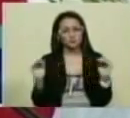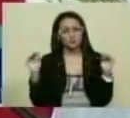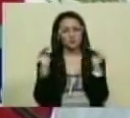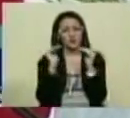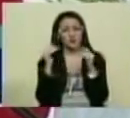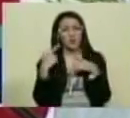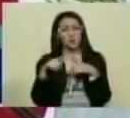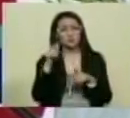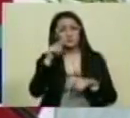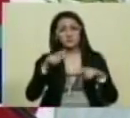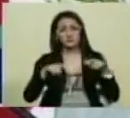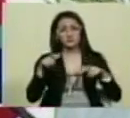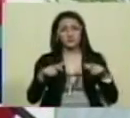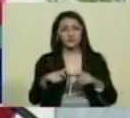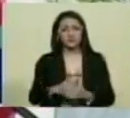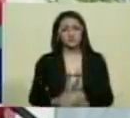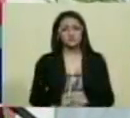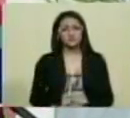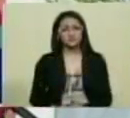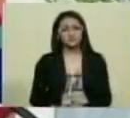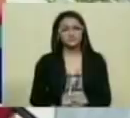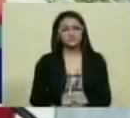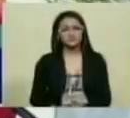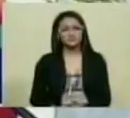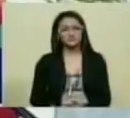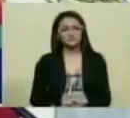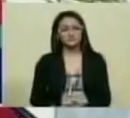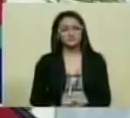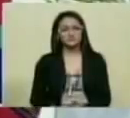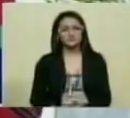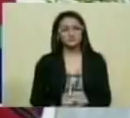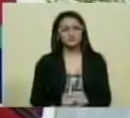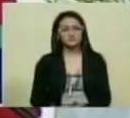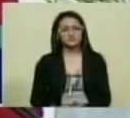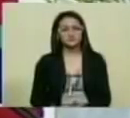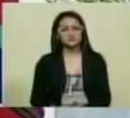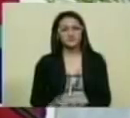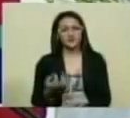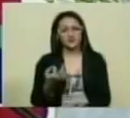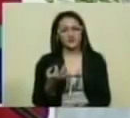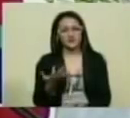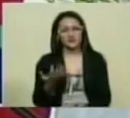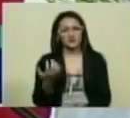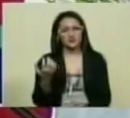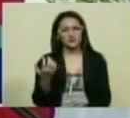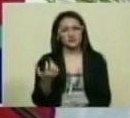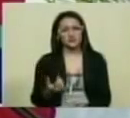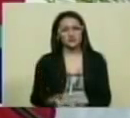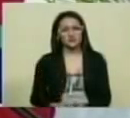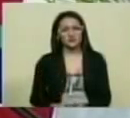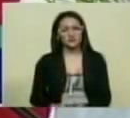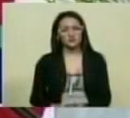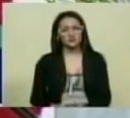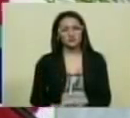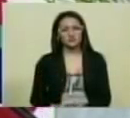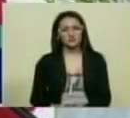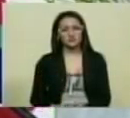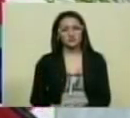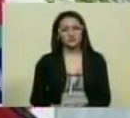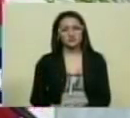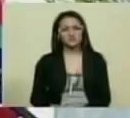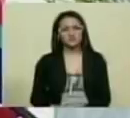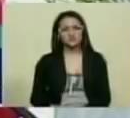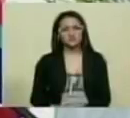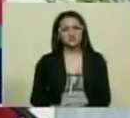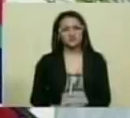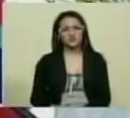demás, cuando en verdad dudo que haya alguien nacido en esta tierra